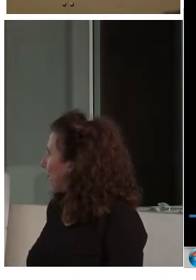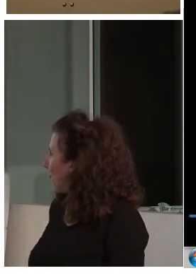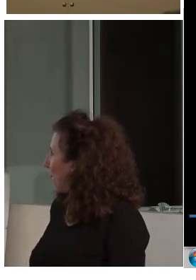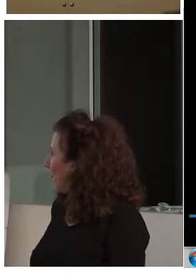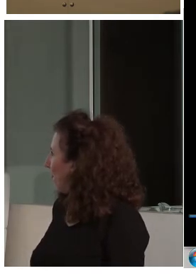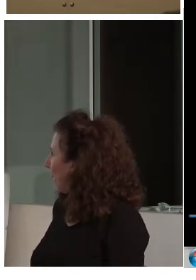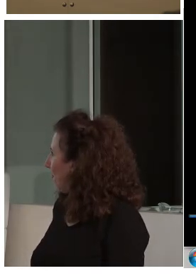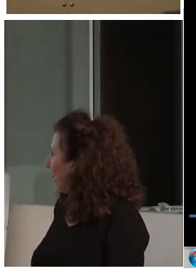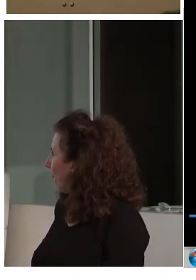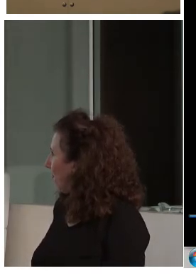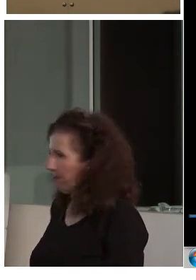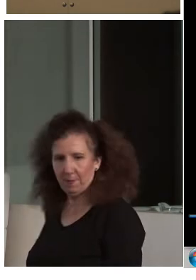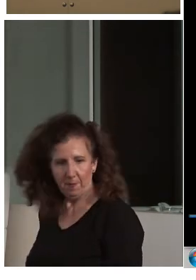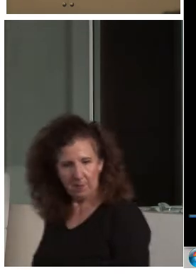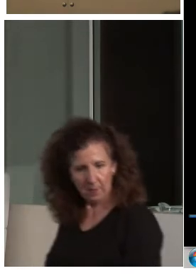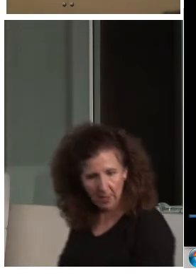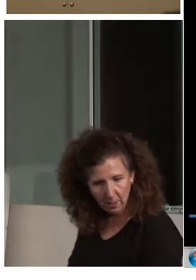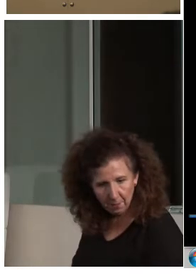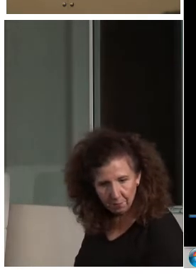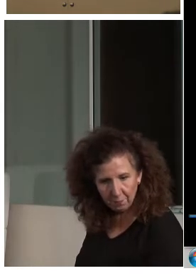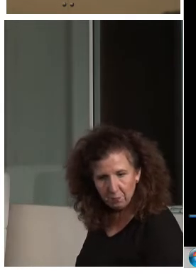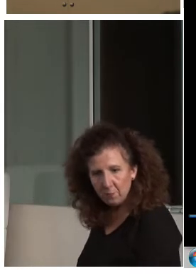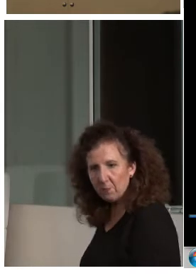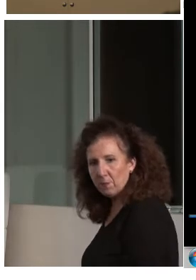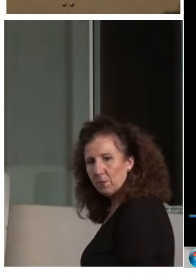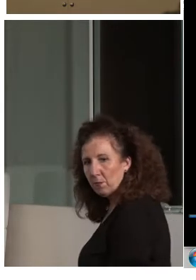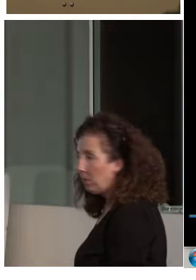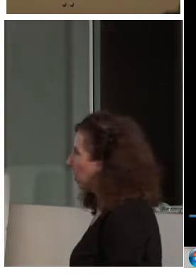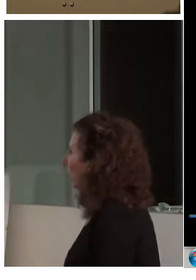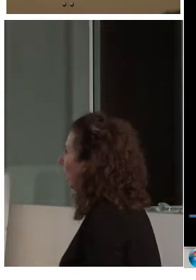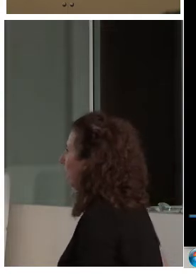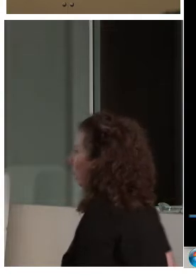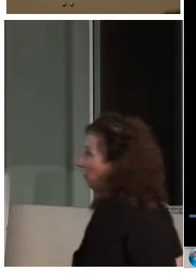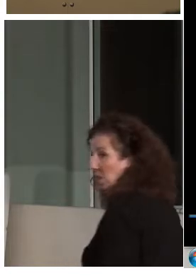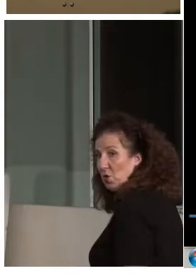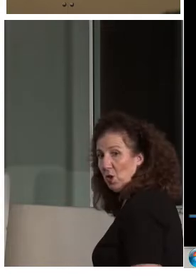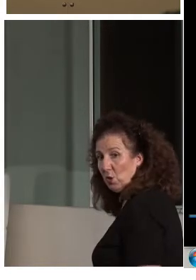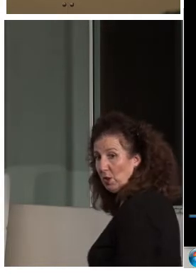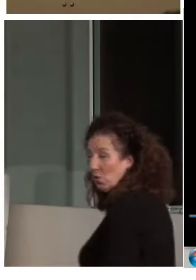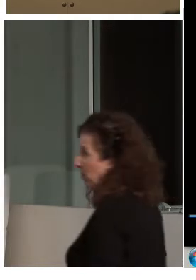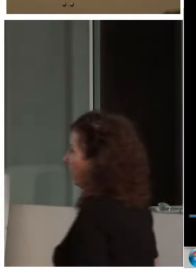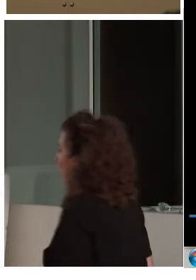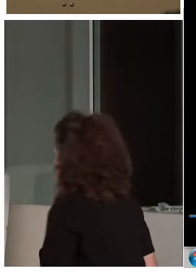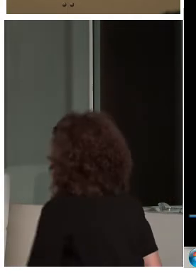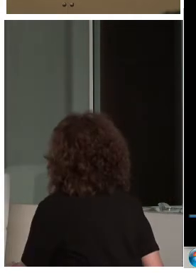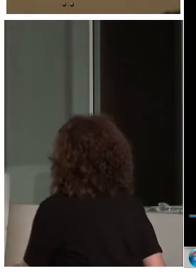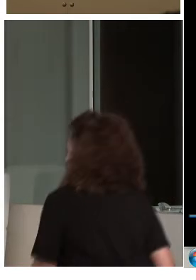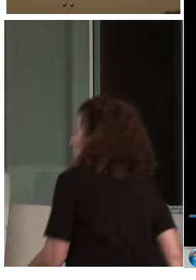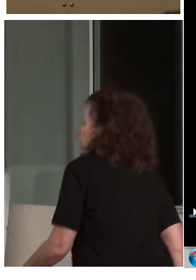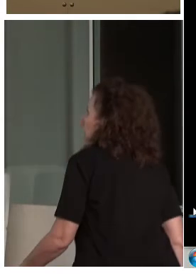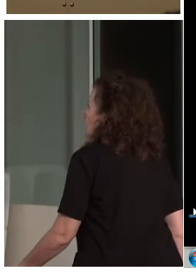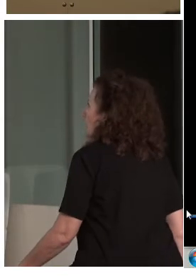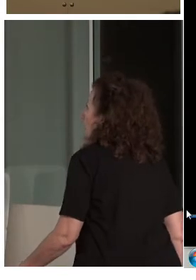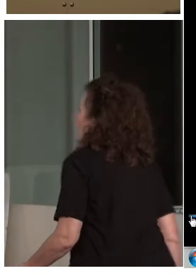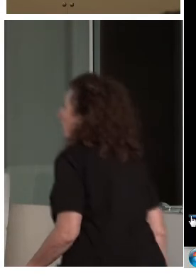De Garajonay. Este grupo de voluntarios de Cruz Roja forma parte del proyecto Moviéndonos por los Parques Nacionales. Aquí aprenden lo básico de